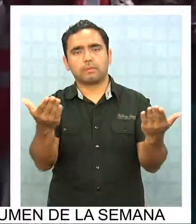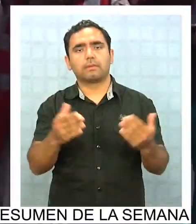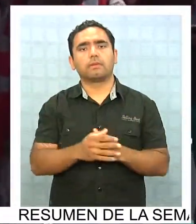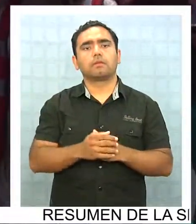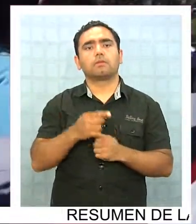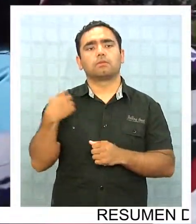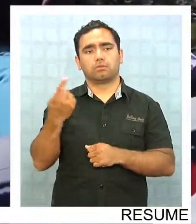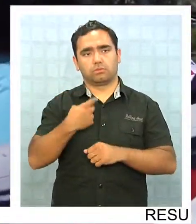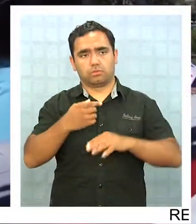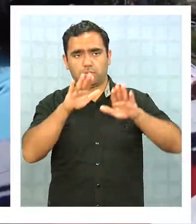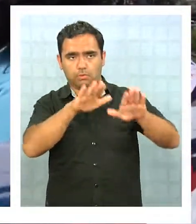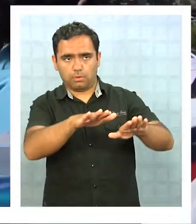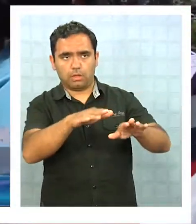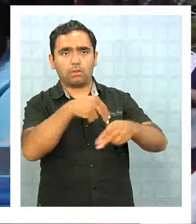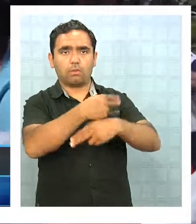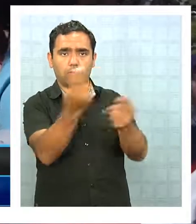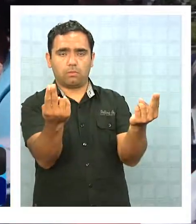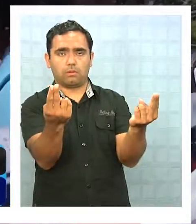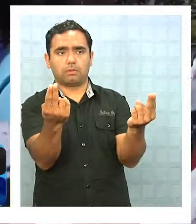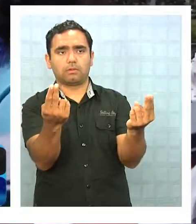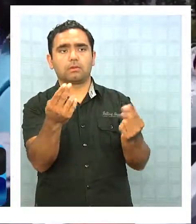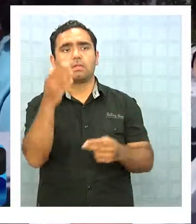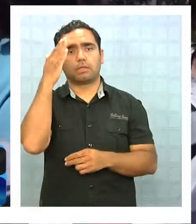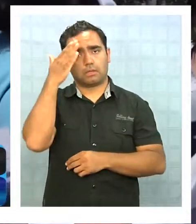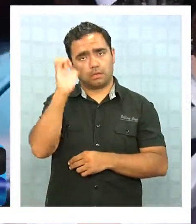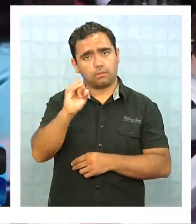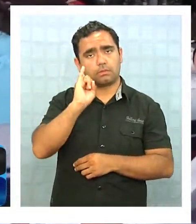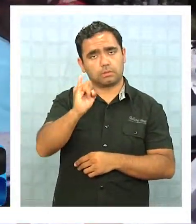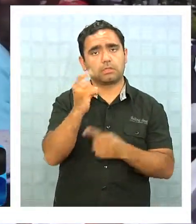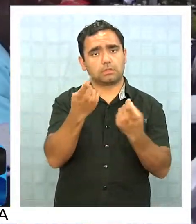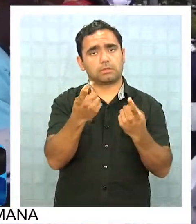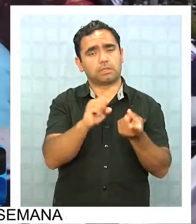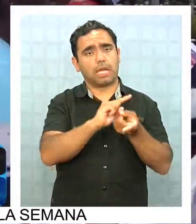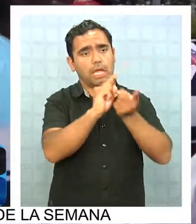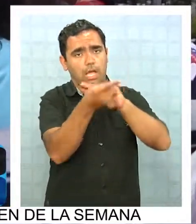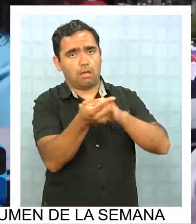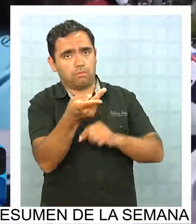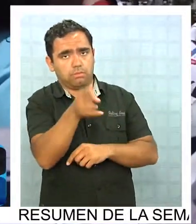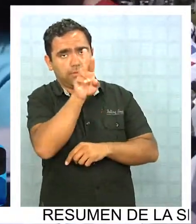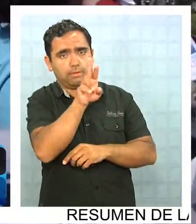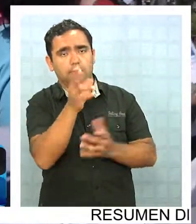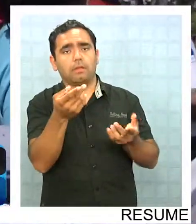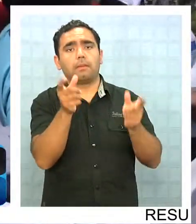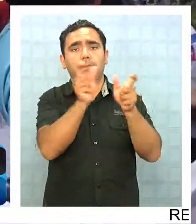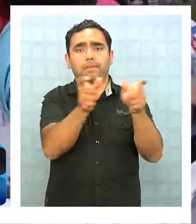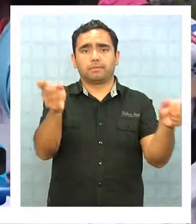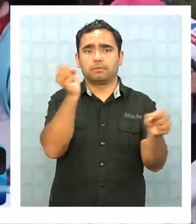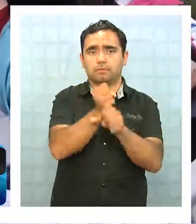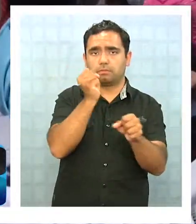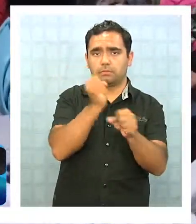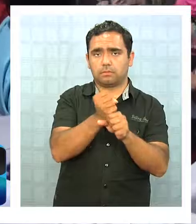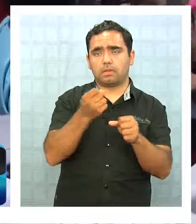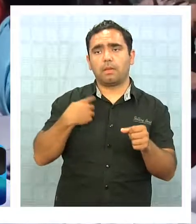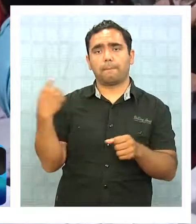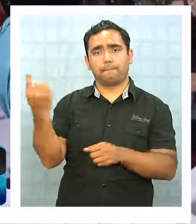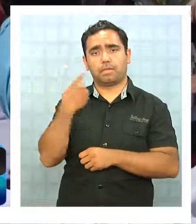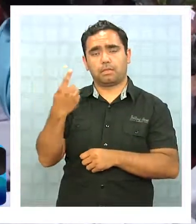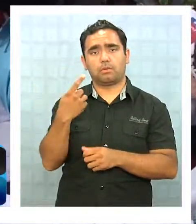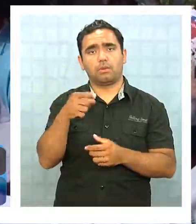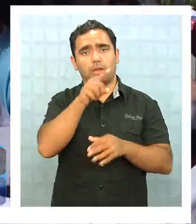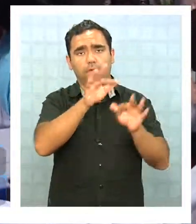nosotros estamos apoyando al sector público. Creemos que es necesario un reajuste, creemos que es necesario los trabajadores particulares, los trabajadores